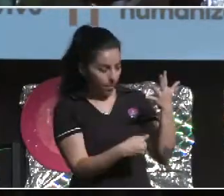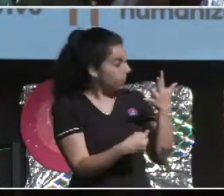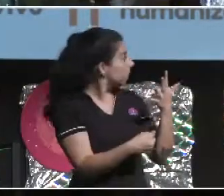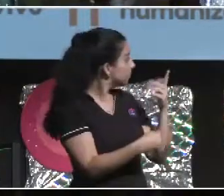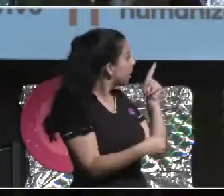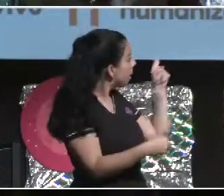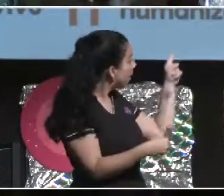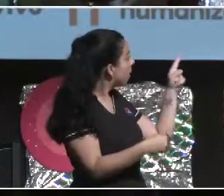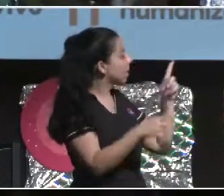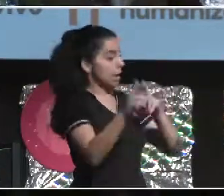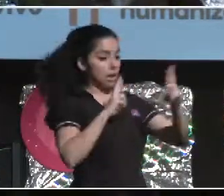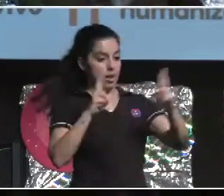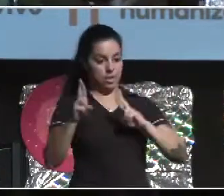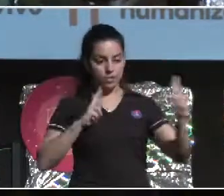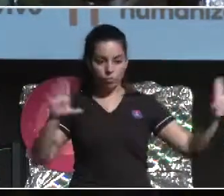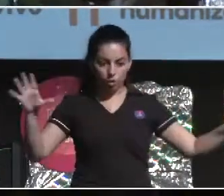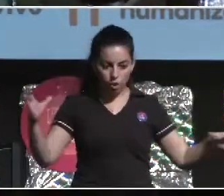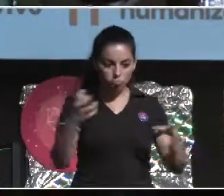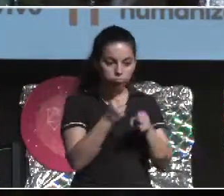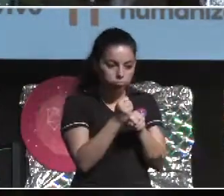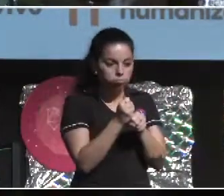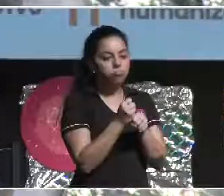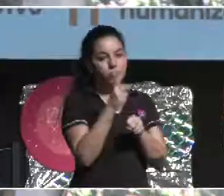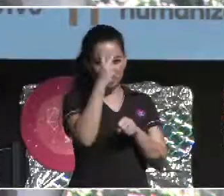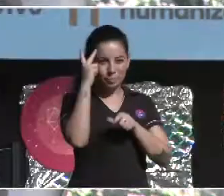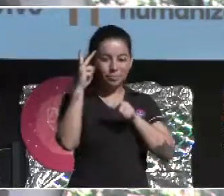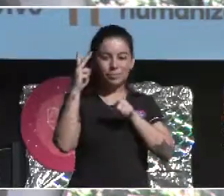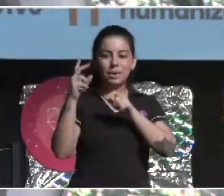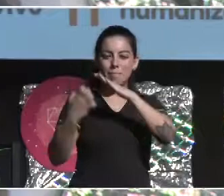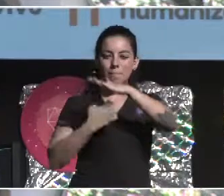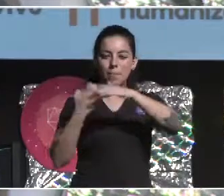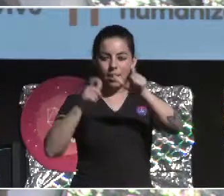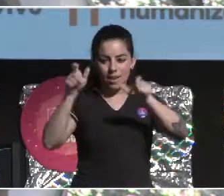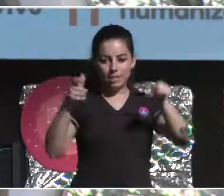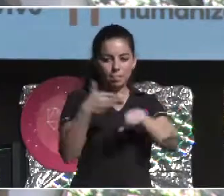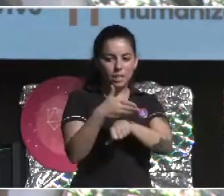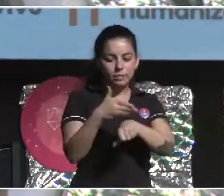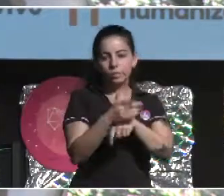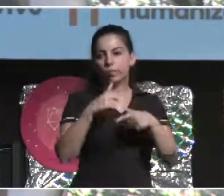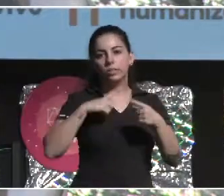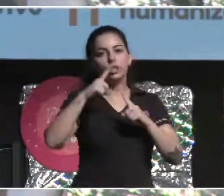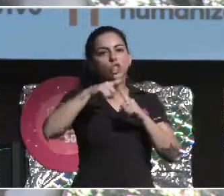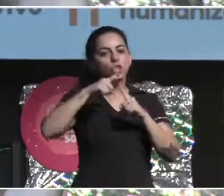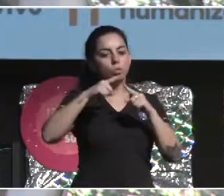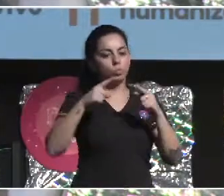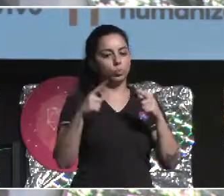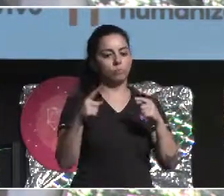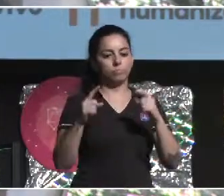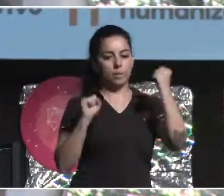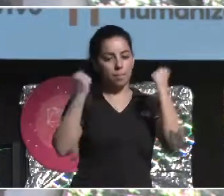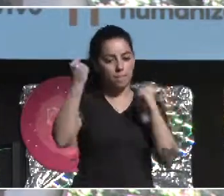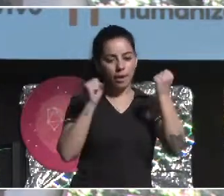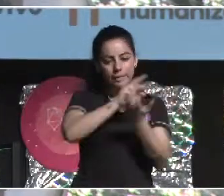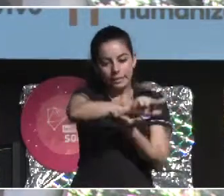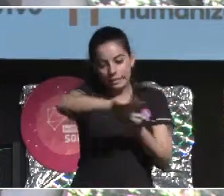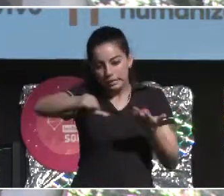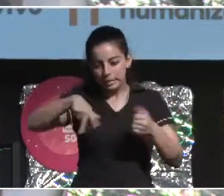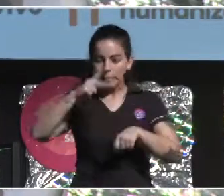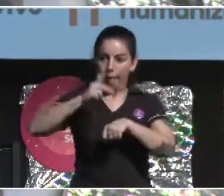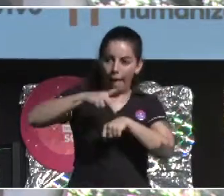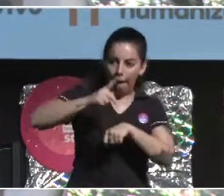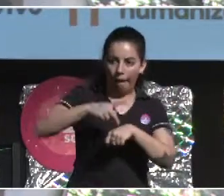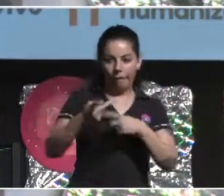panorama de las empresas que hicieron parte de ese ejercicio. Vemos empresas manufactureras, de servicios, de minería